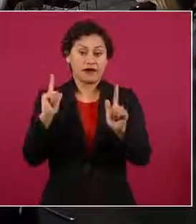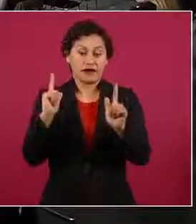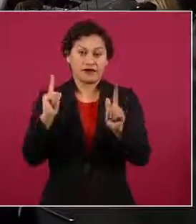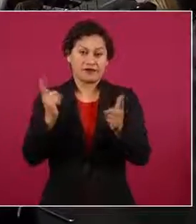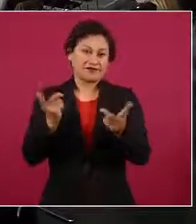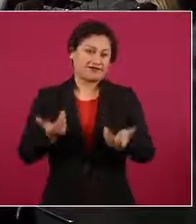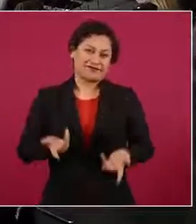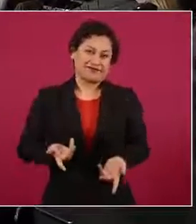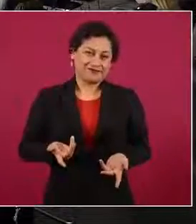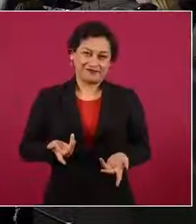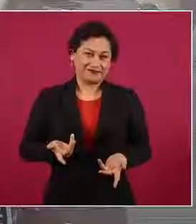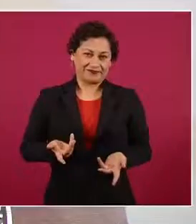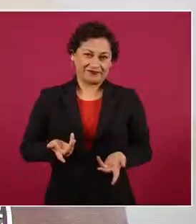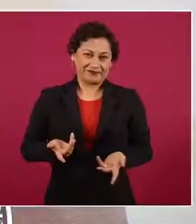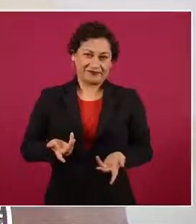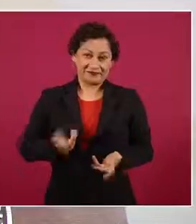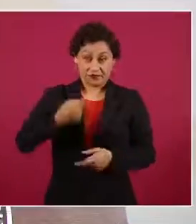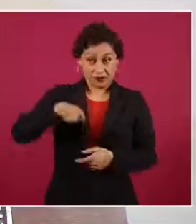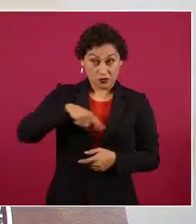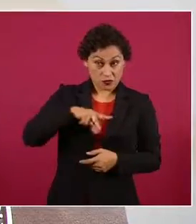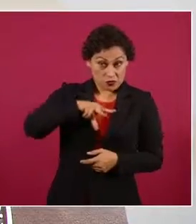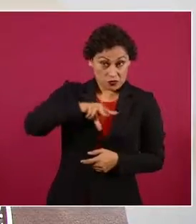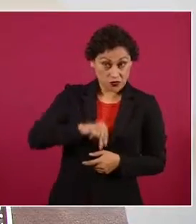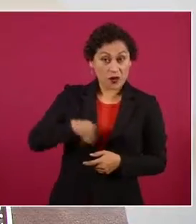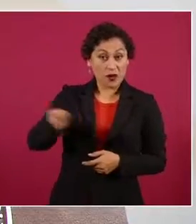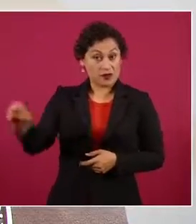pero ustedes no.